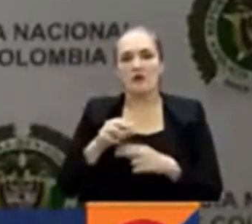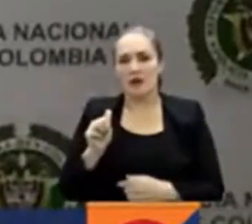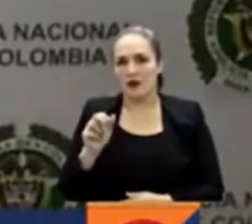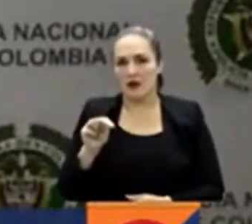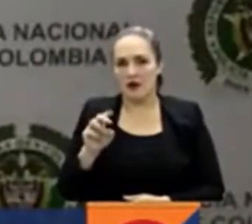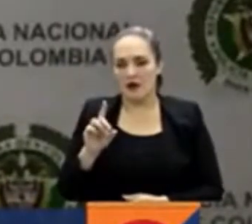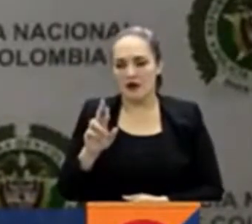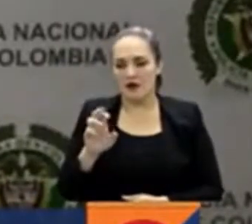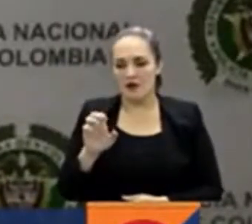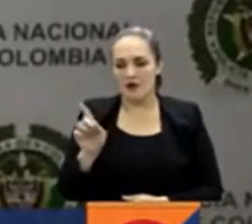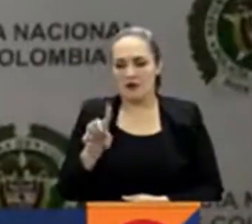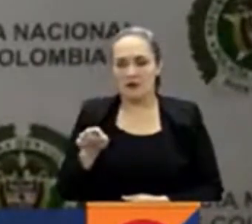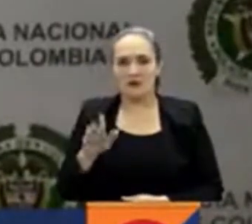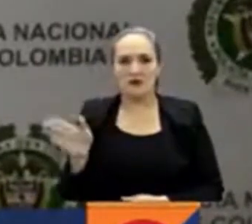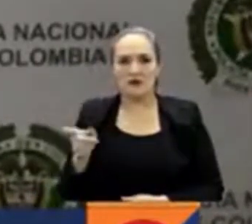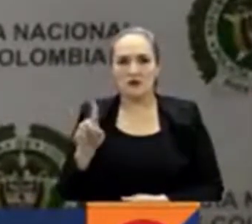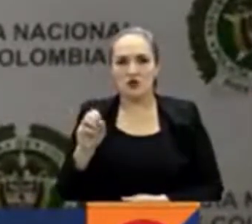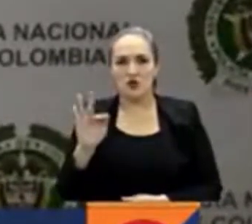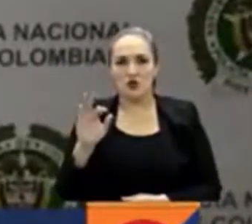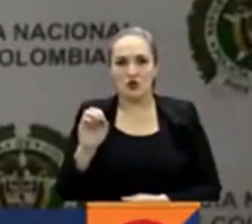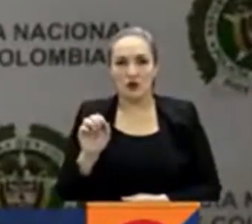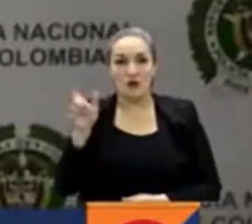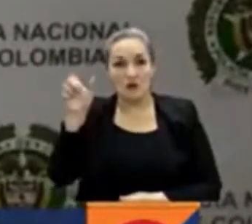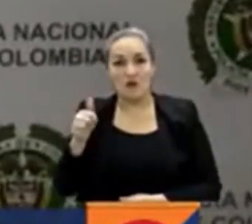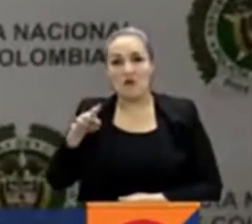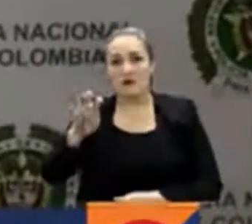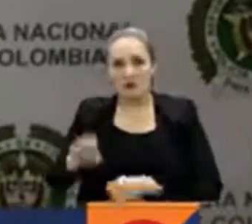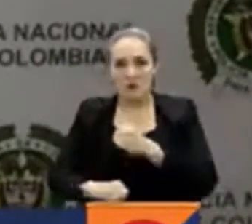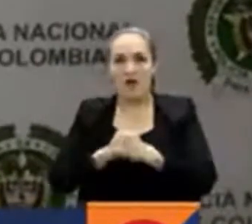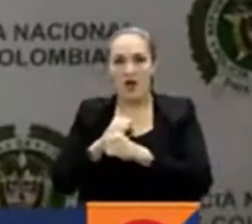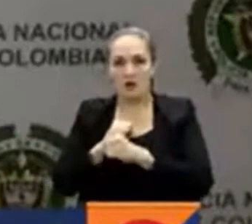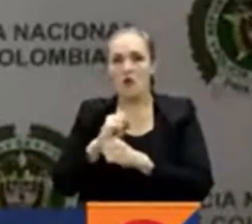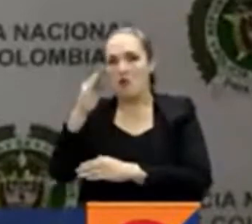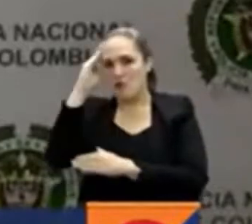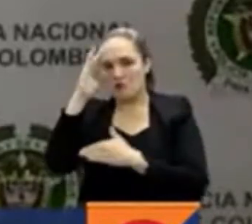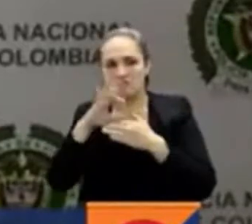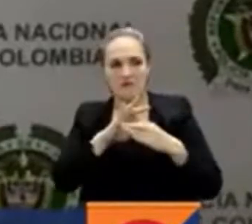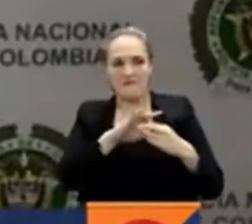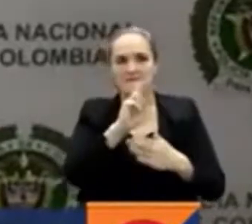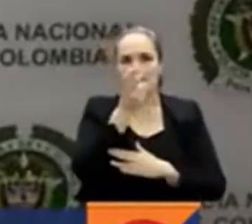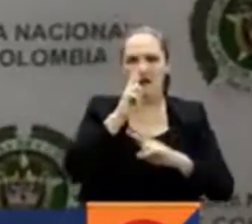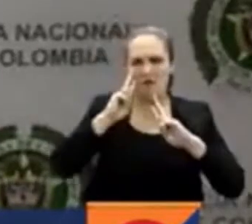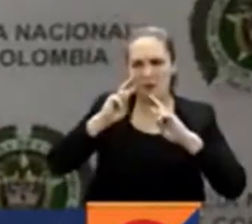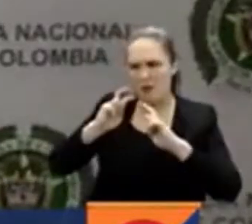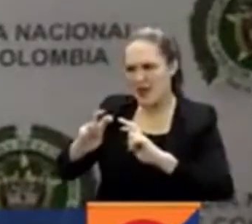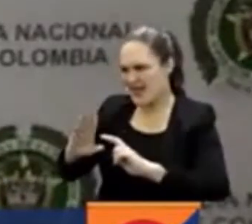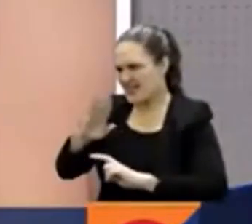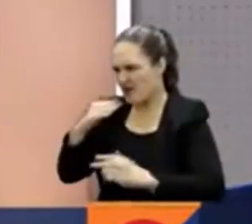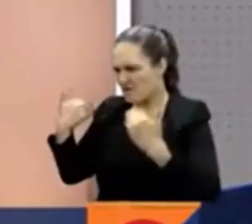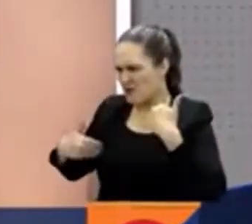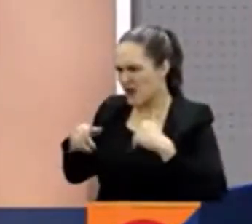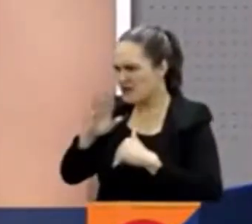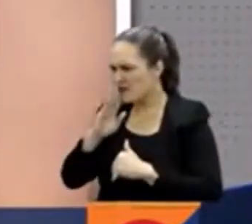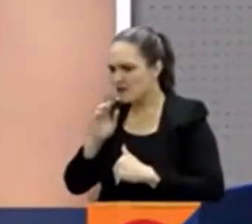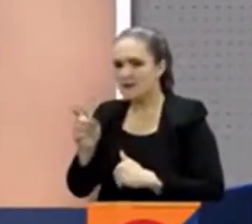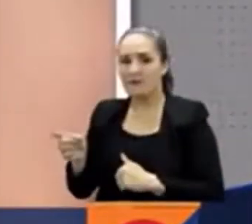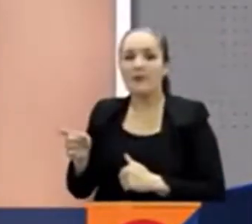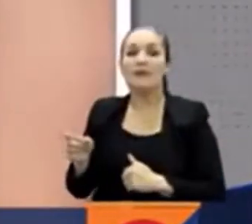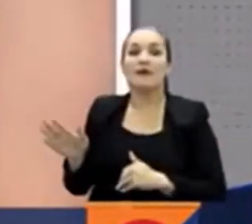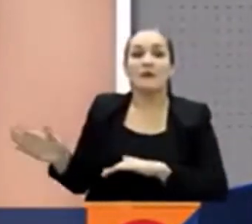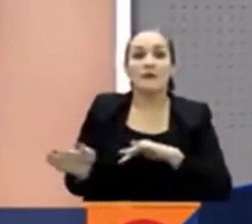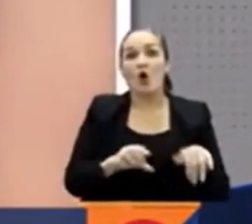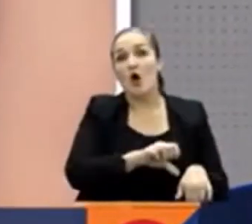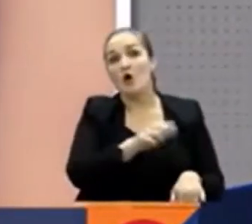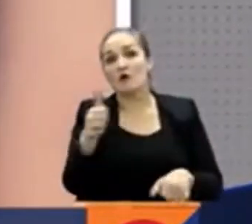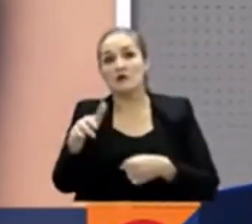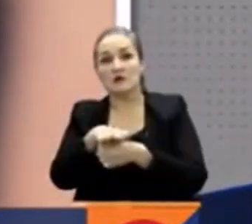19 años de edad. La Policía Nacional, articuladas con la Fiscalía General de la Nación, realiza las labores investigativas para con los responsables de este hecho. En un hecho aislado,